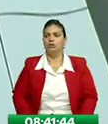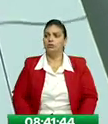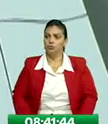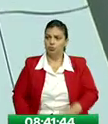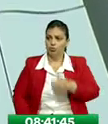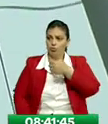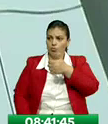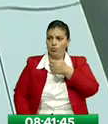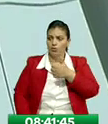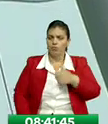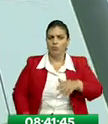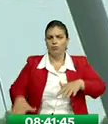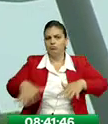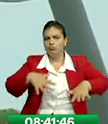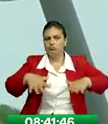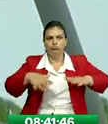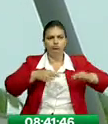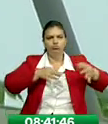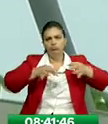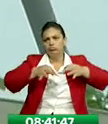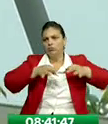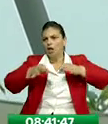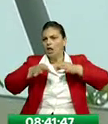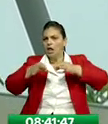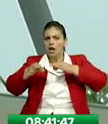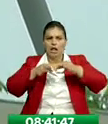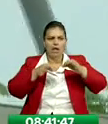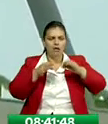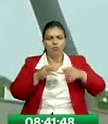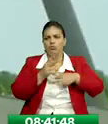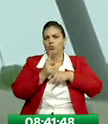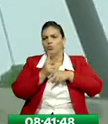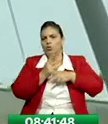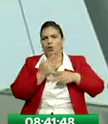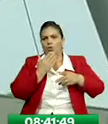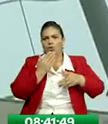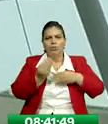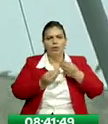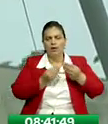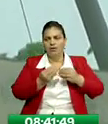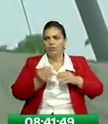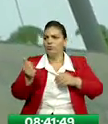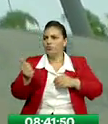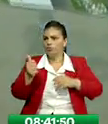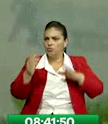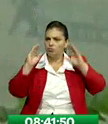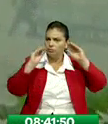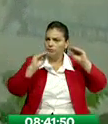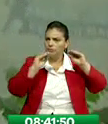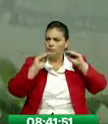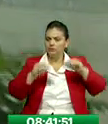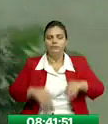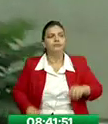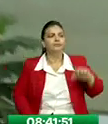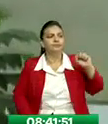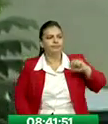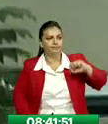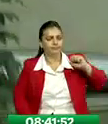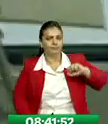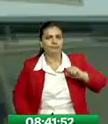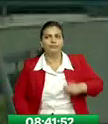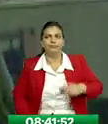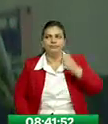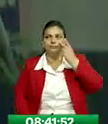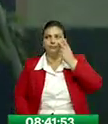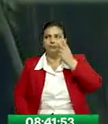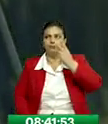de asesorarlos, indicarles sobre cómo prevenirse y cómo defenderse ante la delincuencia? Efectivamente, en el momento, como podemos ver ahorita en imágenes, en